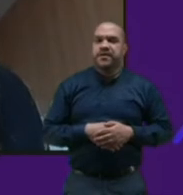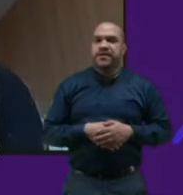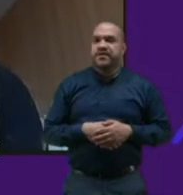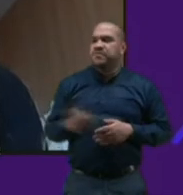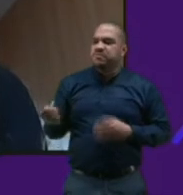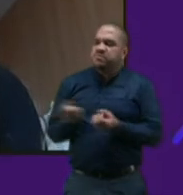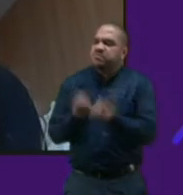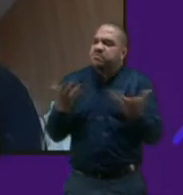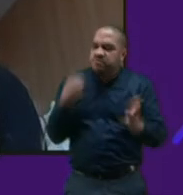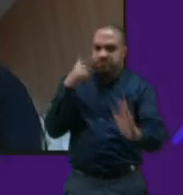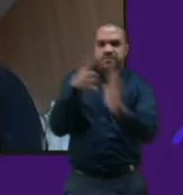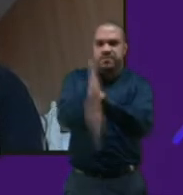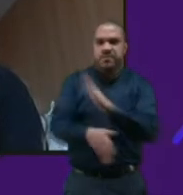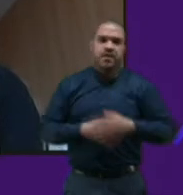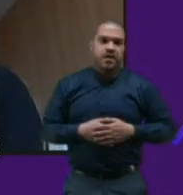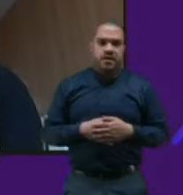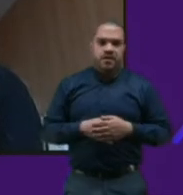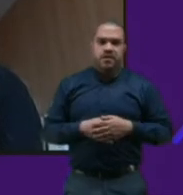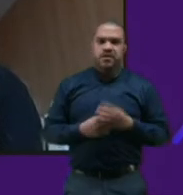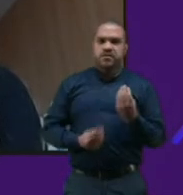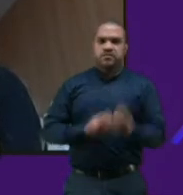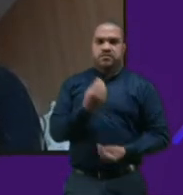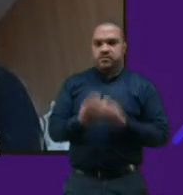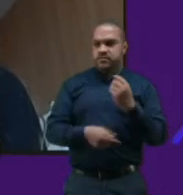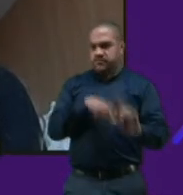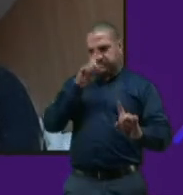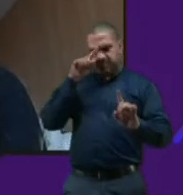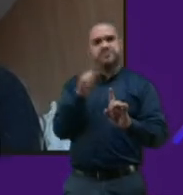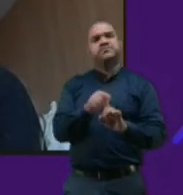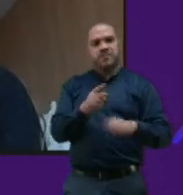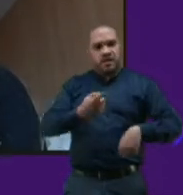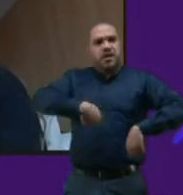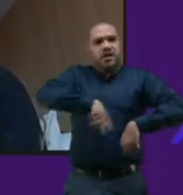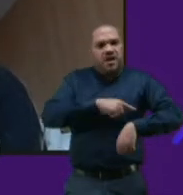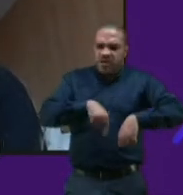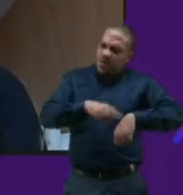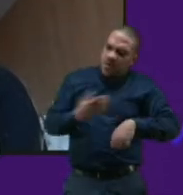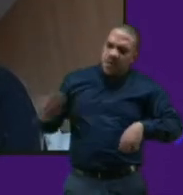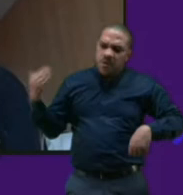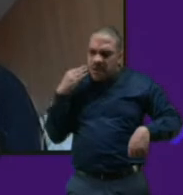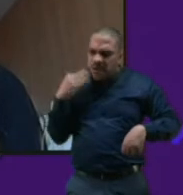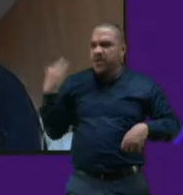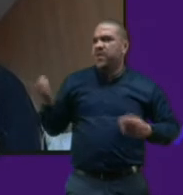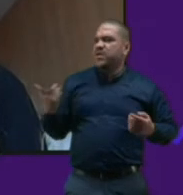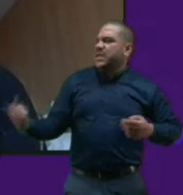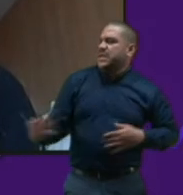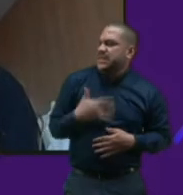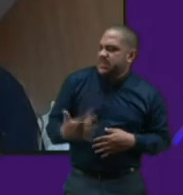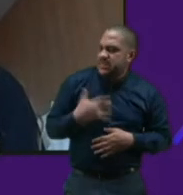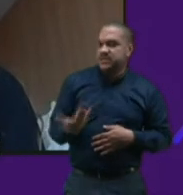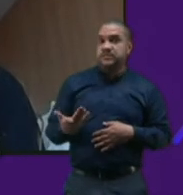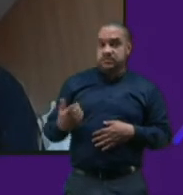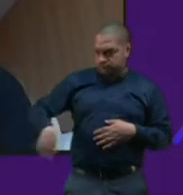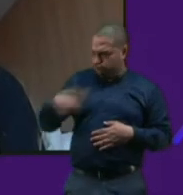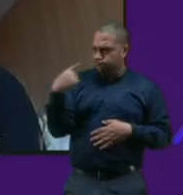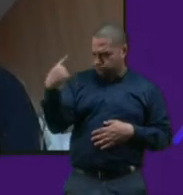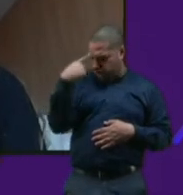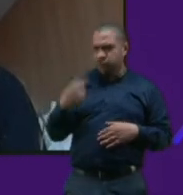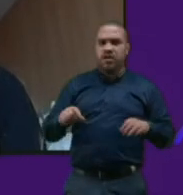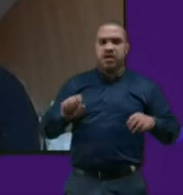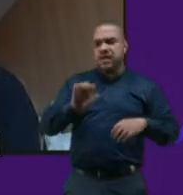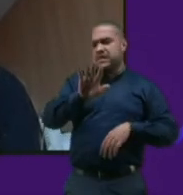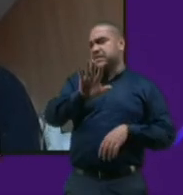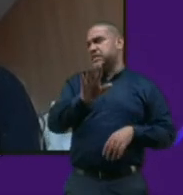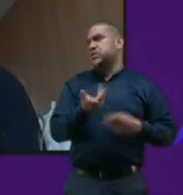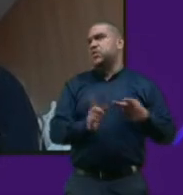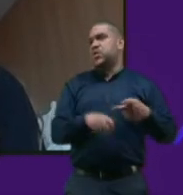cifras. ¿Qué hicieron ustedes? ¿Cómo lo levantaron? ¿Cuánto se demoraron? ¿Qué sintieron? ¿Sintieron que entonces se consiguieron 5, 10,